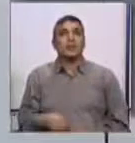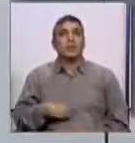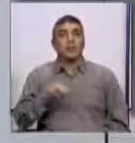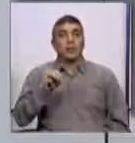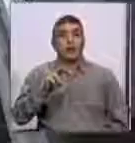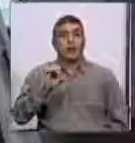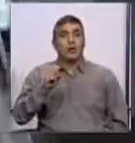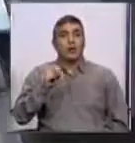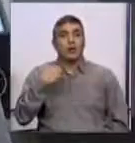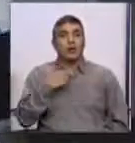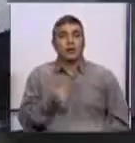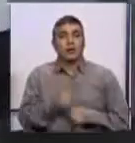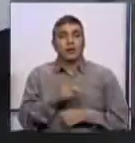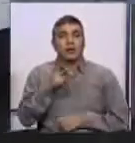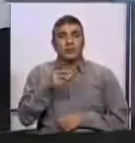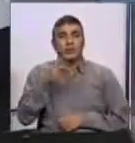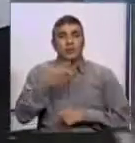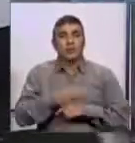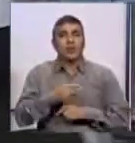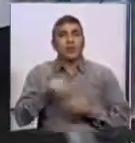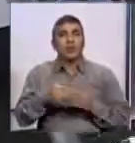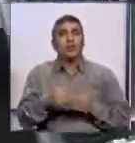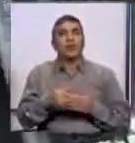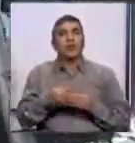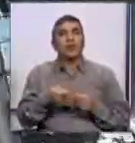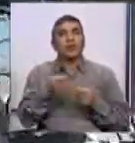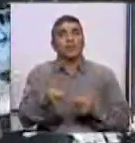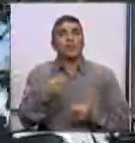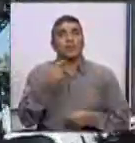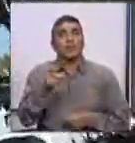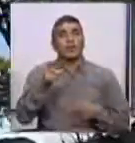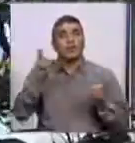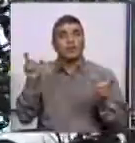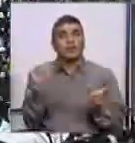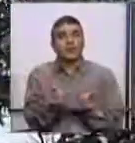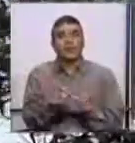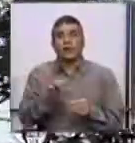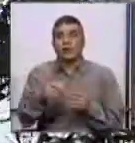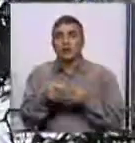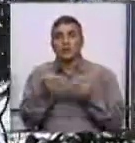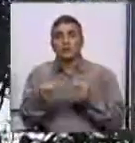realizará el mismo día de la ceremonia de posesión del fiscal general del Estado.